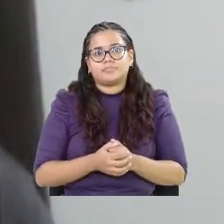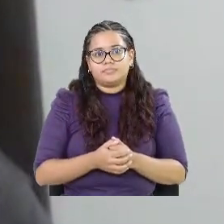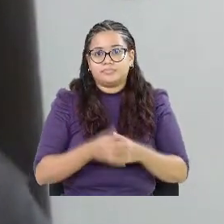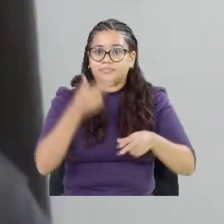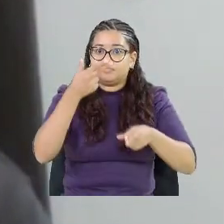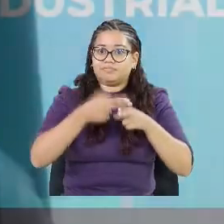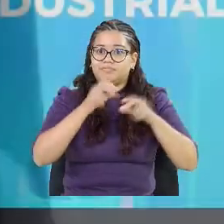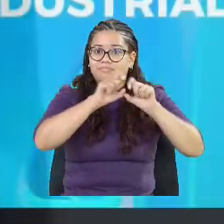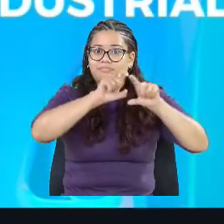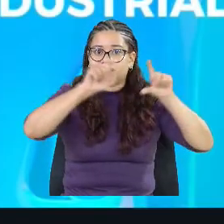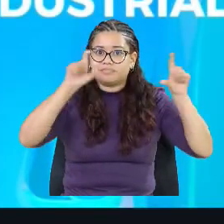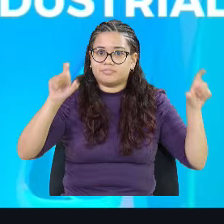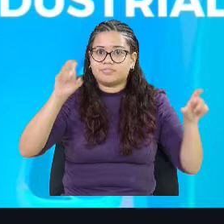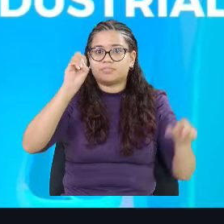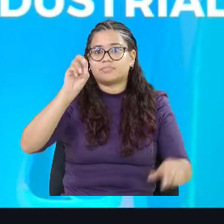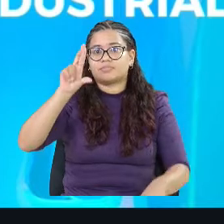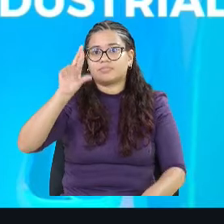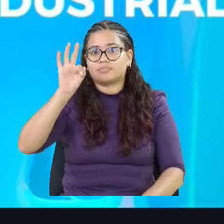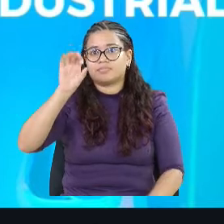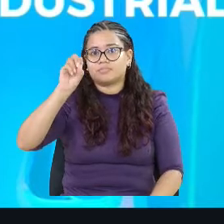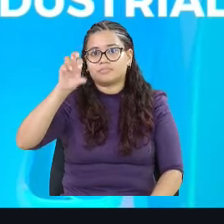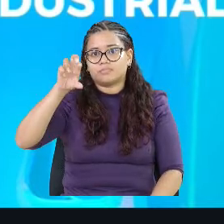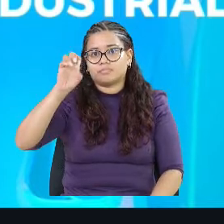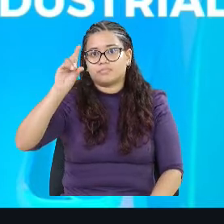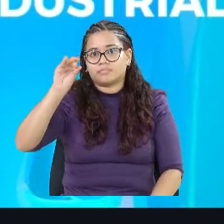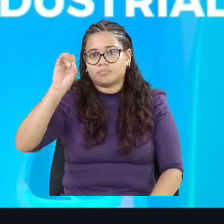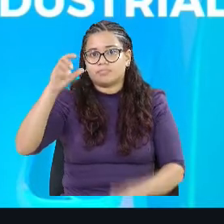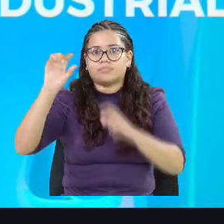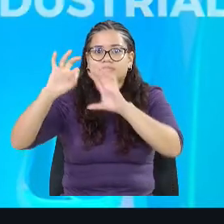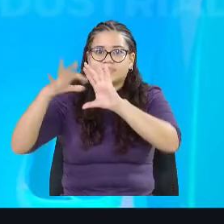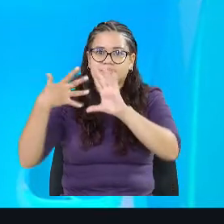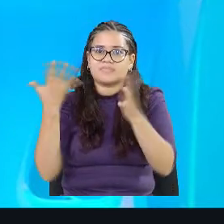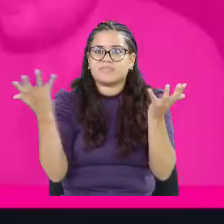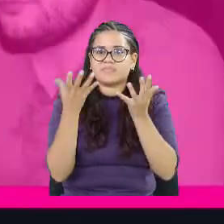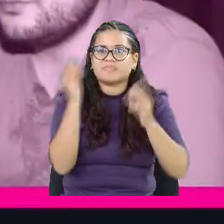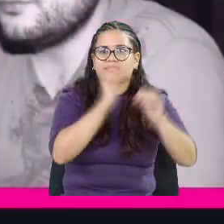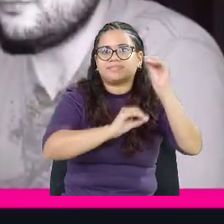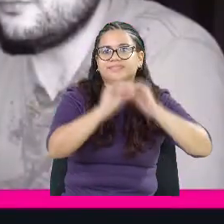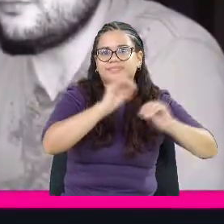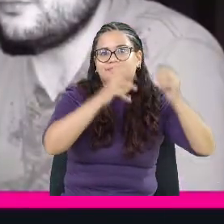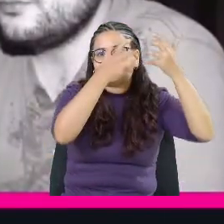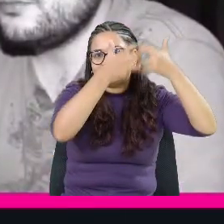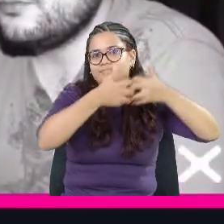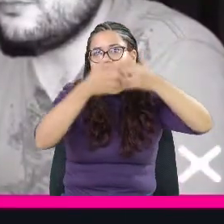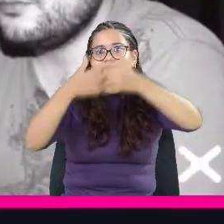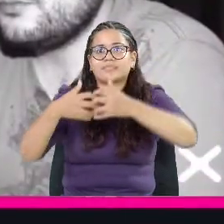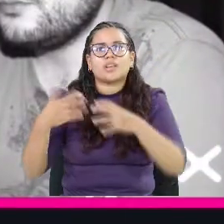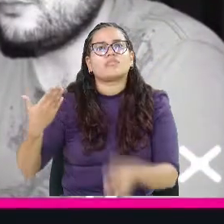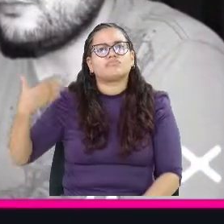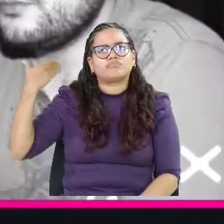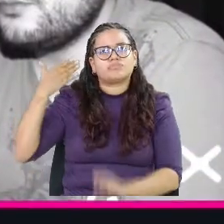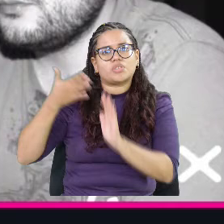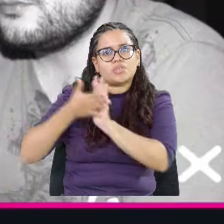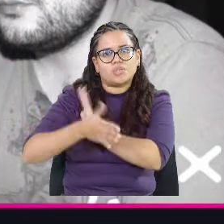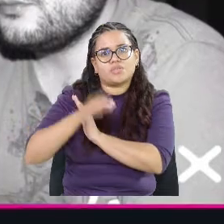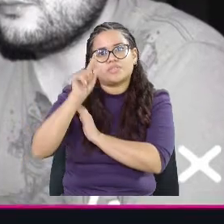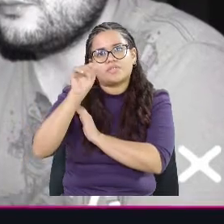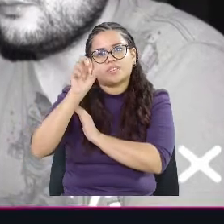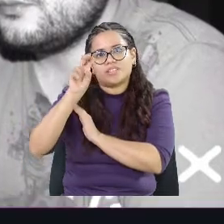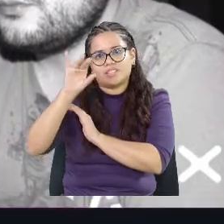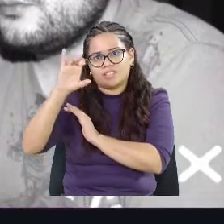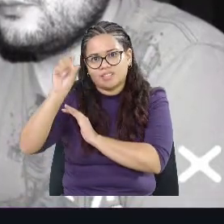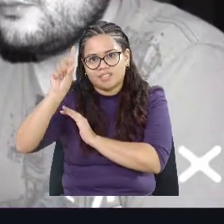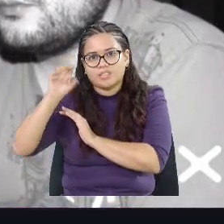se llama Ortopedia Digital desde el Diseño Industrial. Como les había dicho antes, mi nombre es Francisco